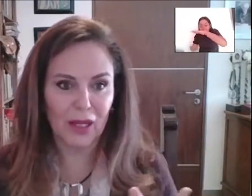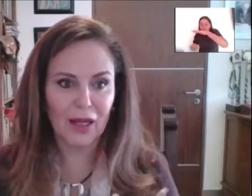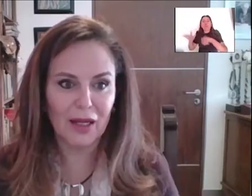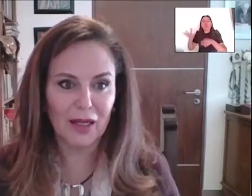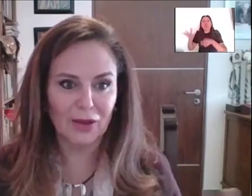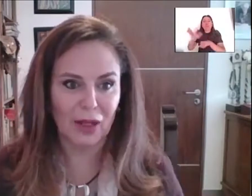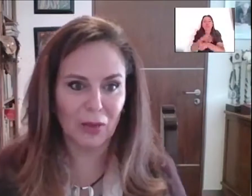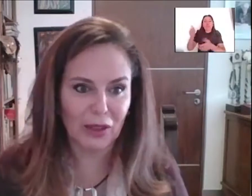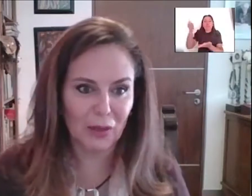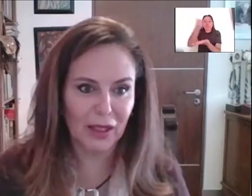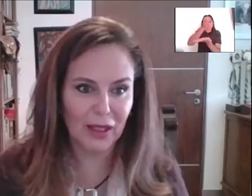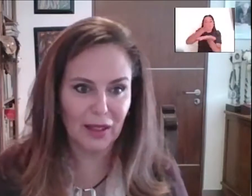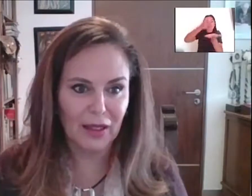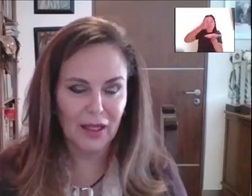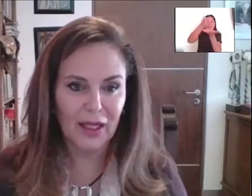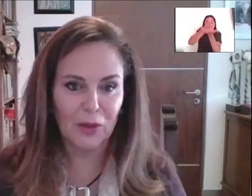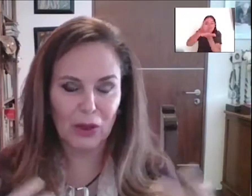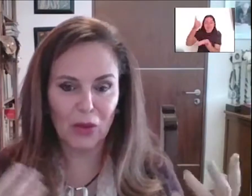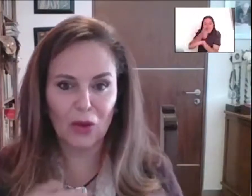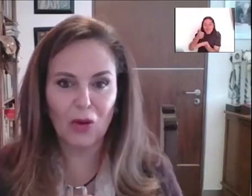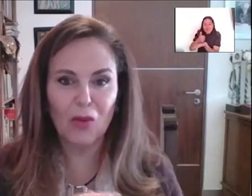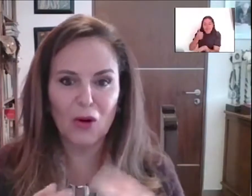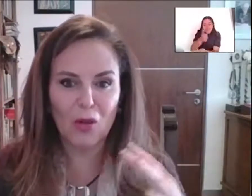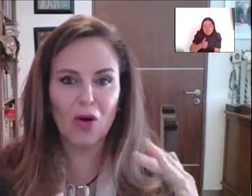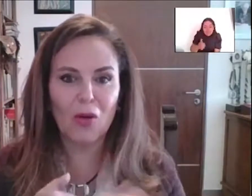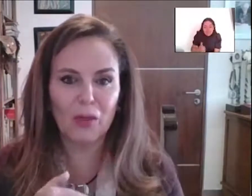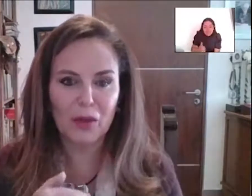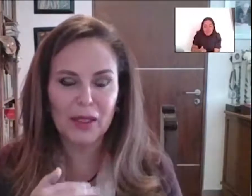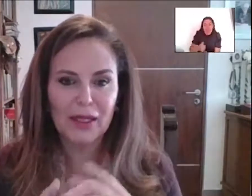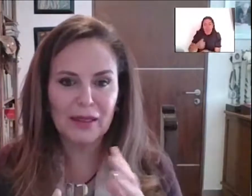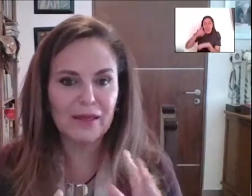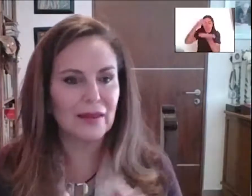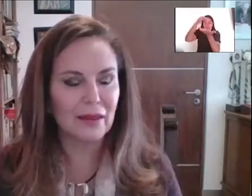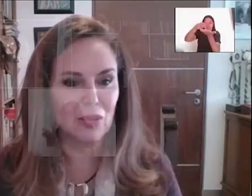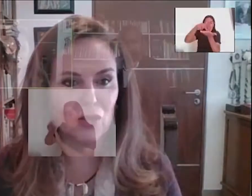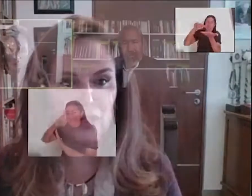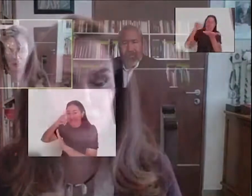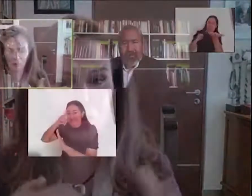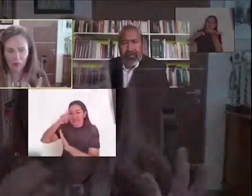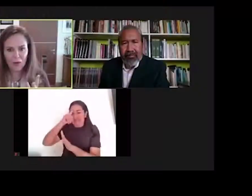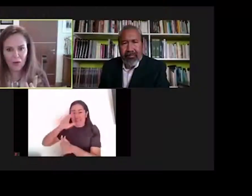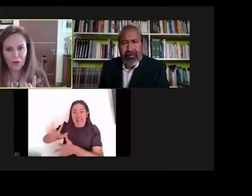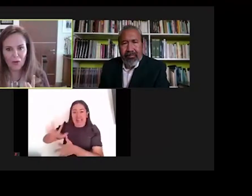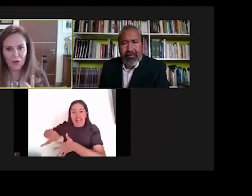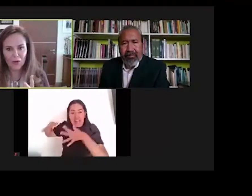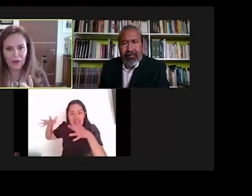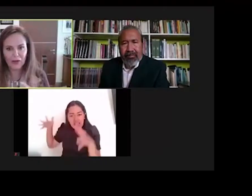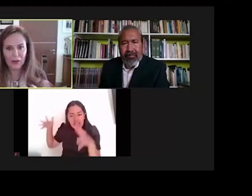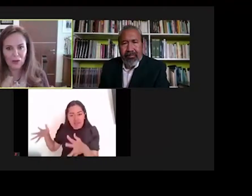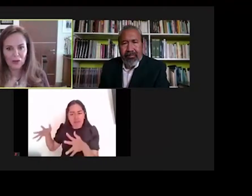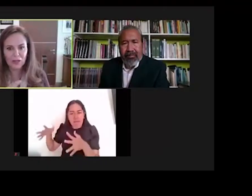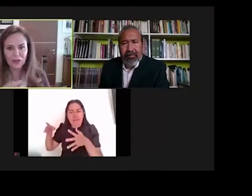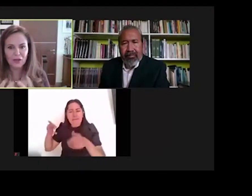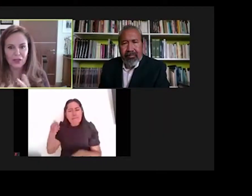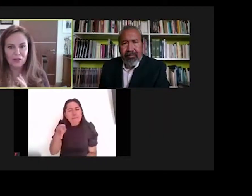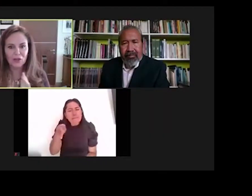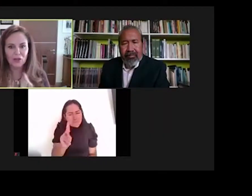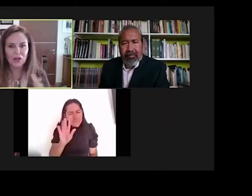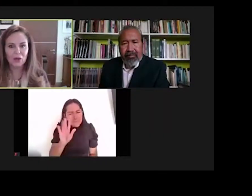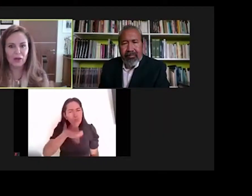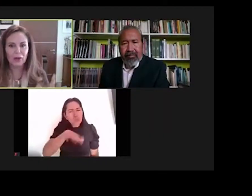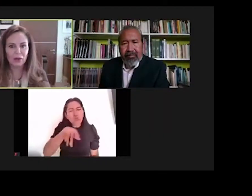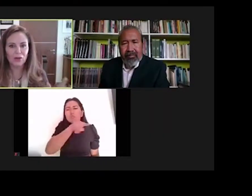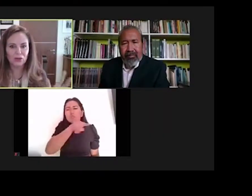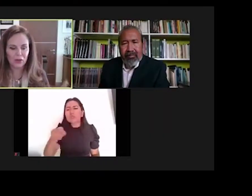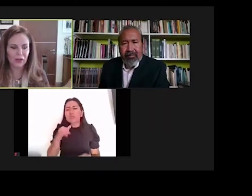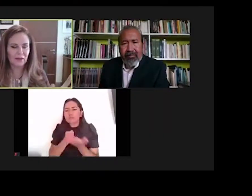ciudad colonial, la ciudad prehispánica, y, bueno, ¿cómo, cómo convivir en esas decisiones? ¿Cómo determinan ustedes? Yo sé que mucho